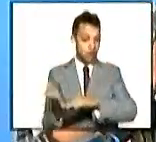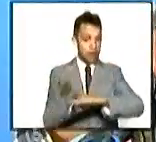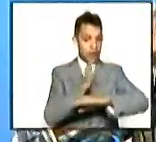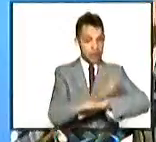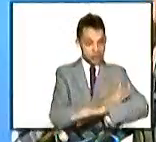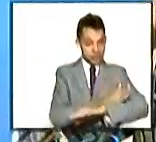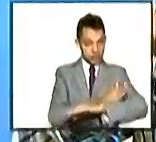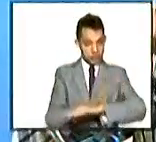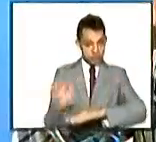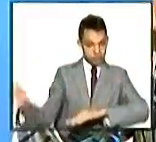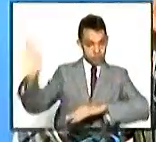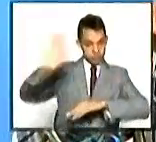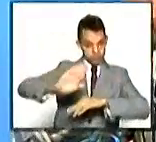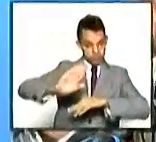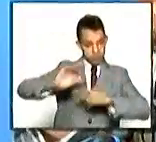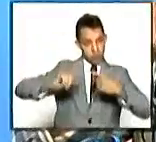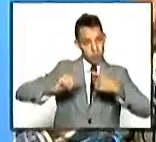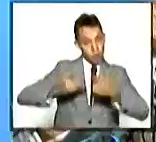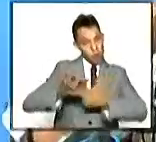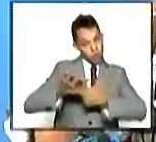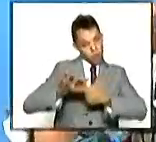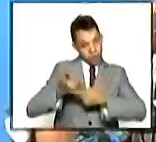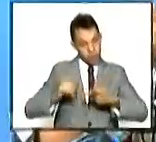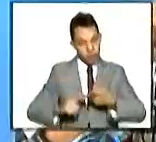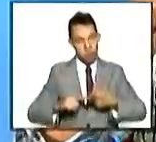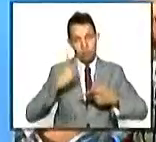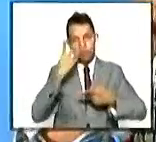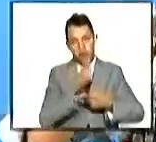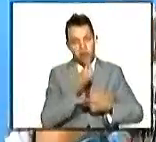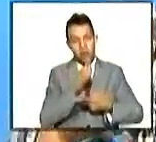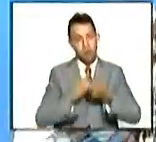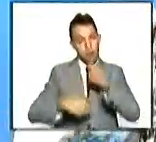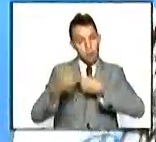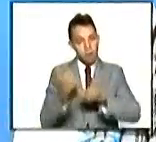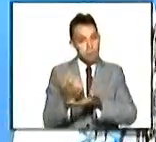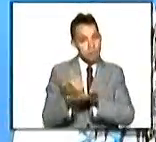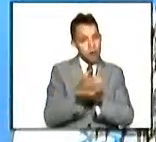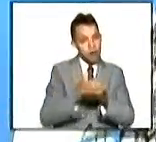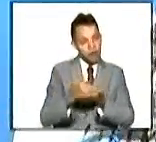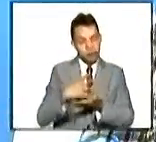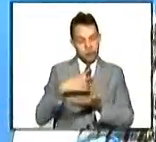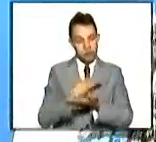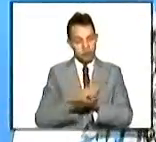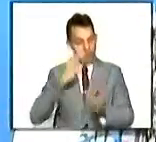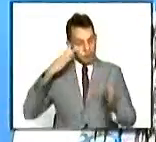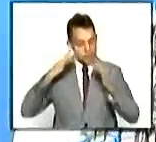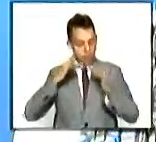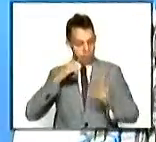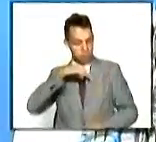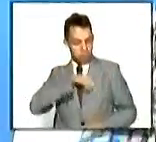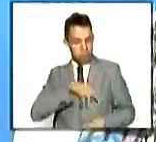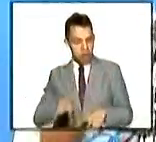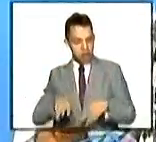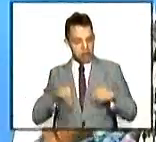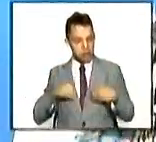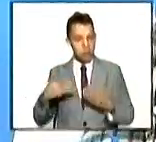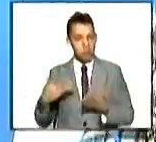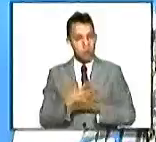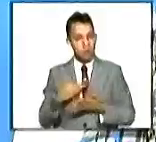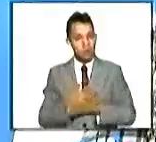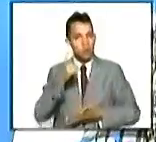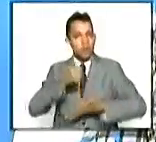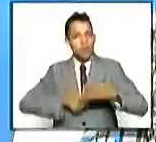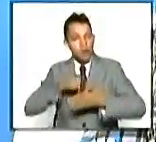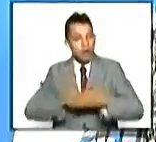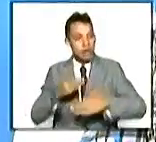de las píldoras de optimismo, la píldora de optimismo, ese mensaje que nos conecta con nuestro ser interior, y antes del doctor Jorge Enrique